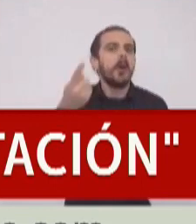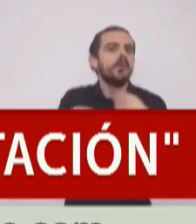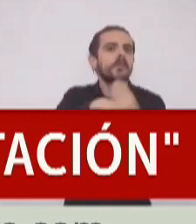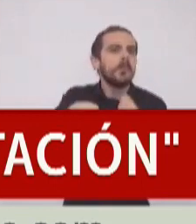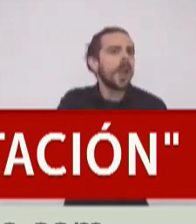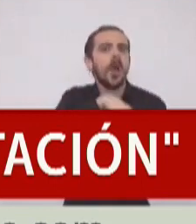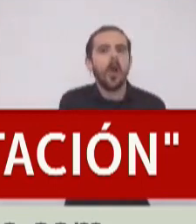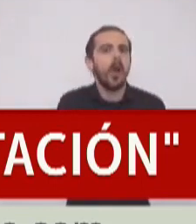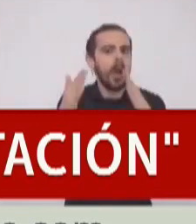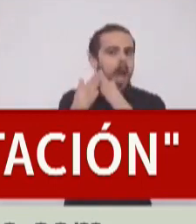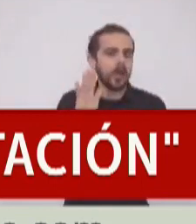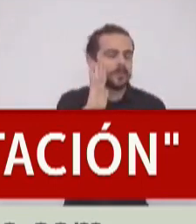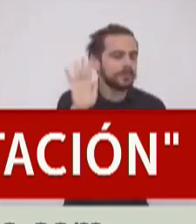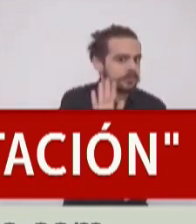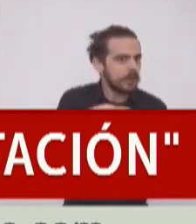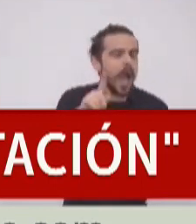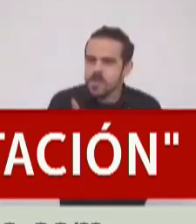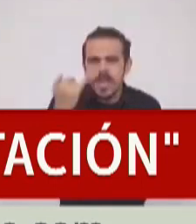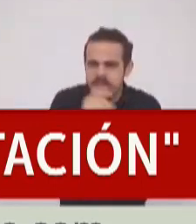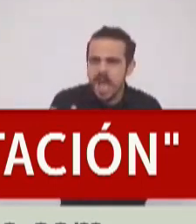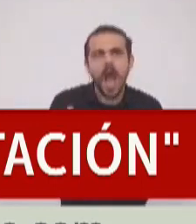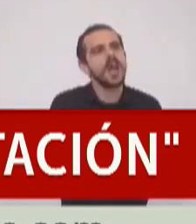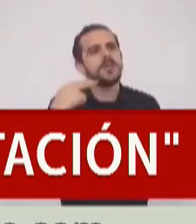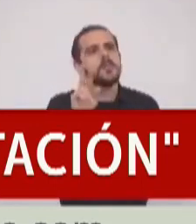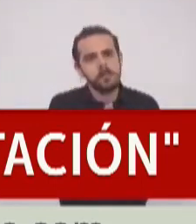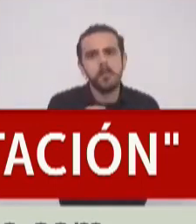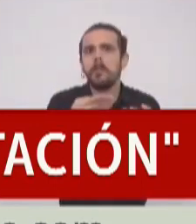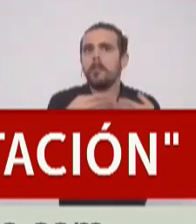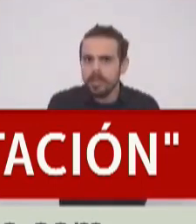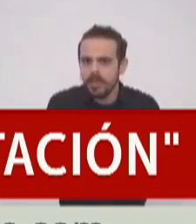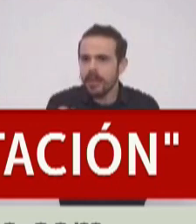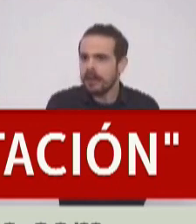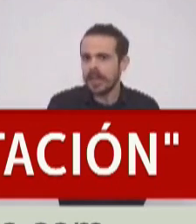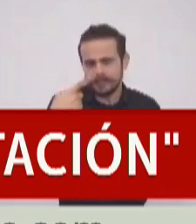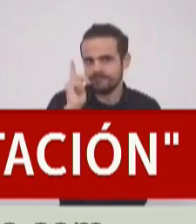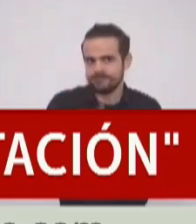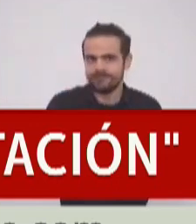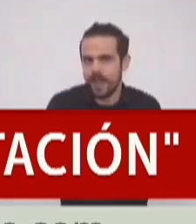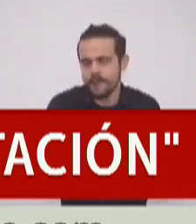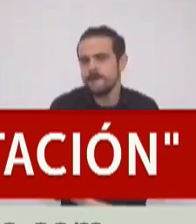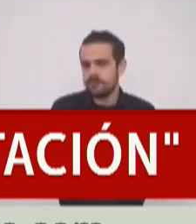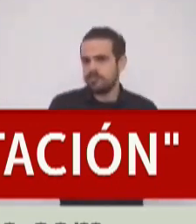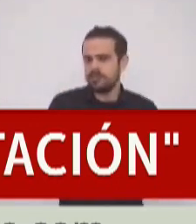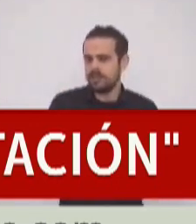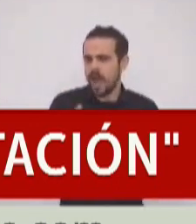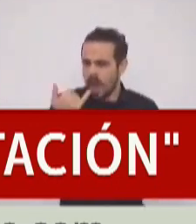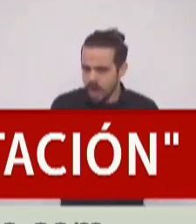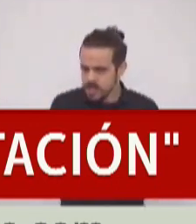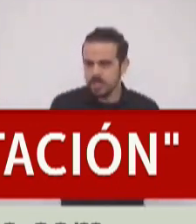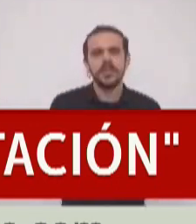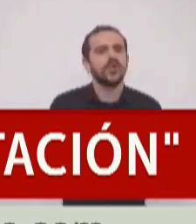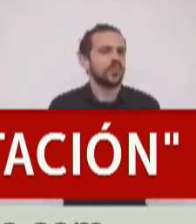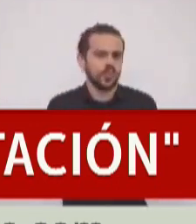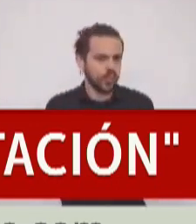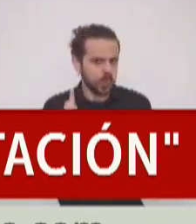con personas que podían haber tenido algún tipo de contagio. No, retroceder, no hemos retrocedido en ninguna actividad, salvo